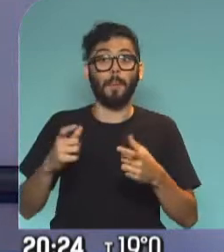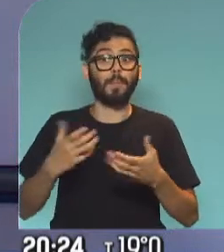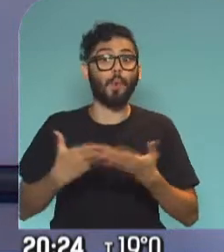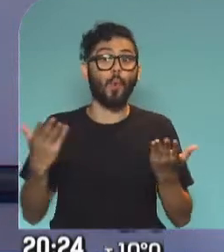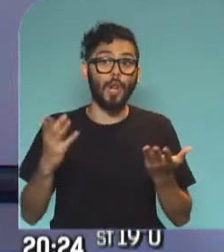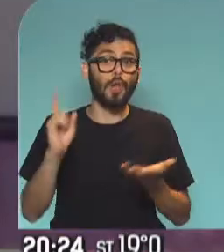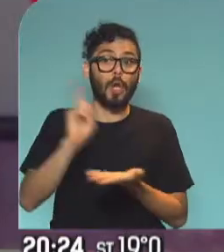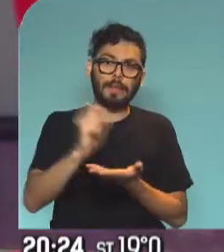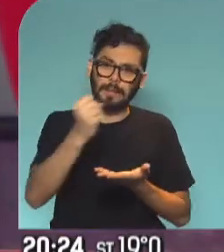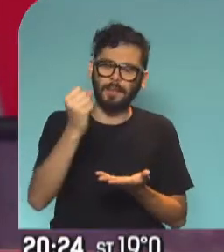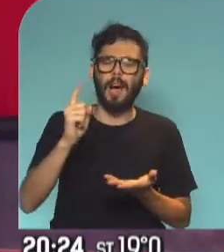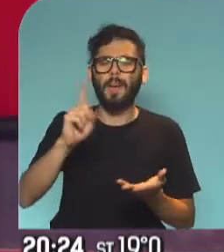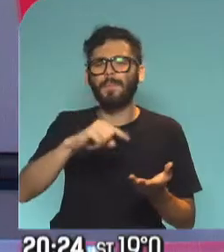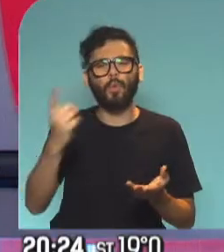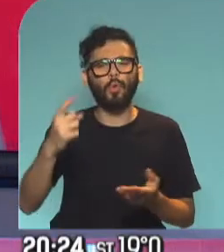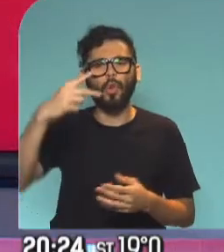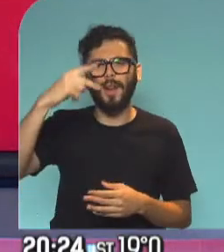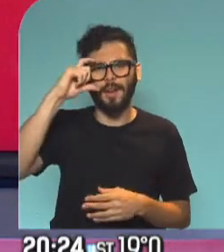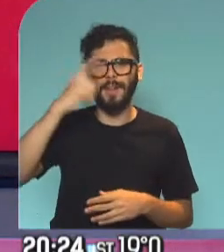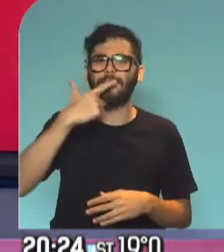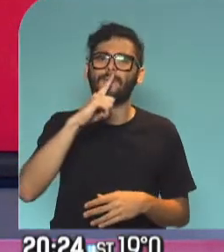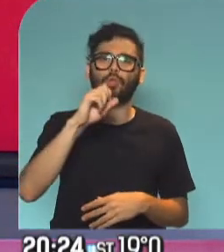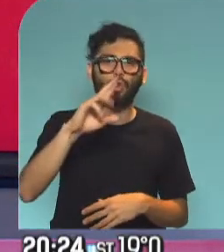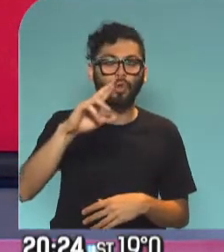Aquí estamos con Néstor Espósito para otra novedad.